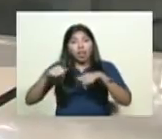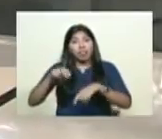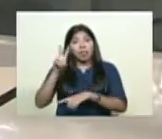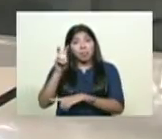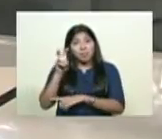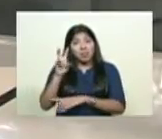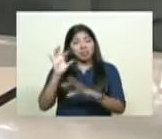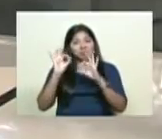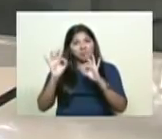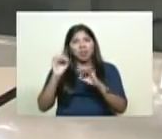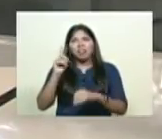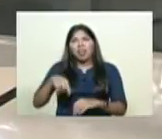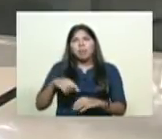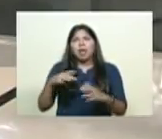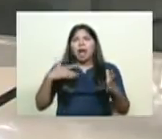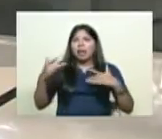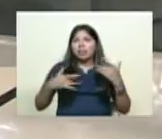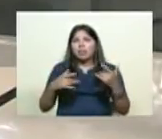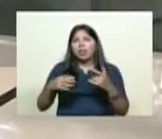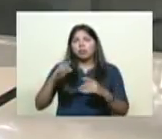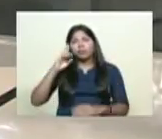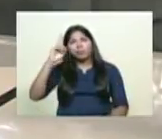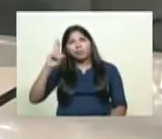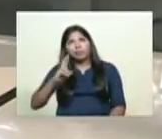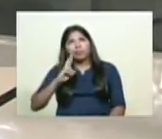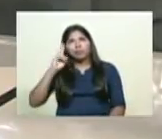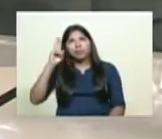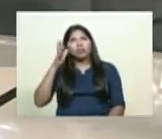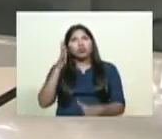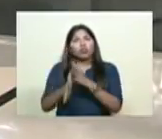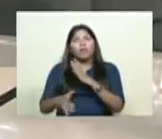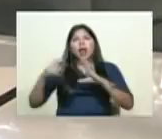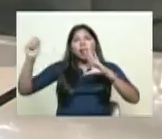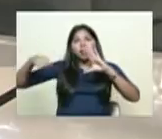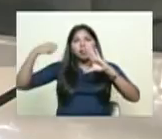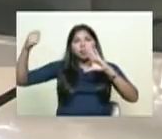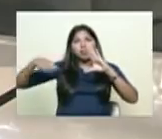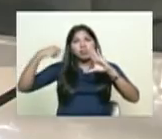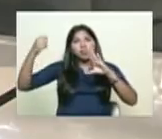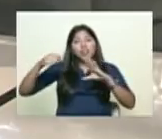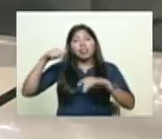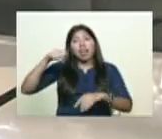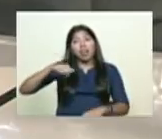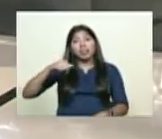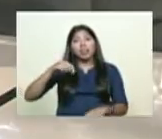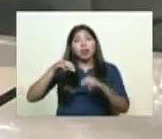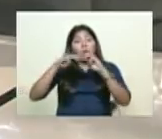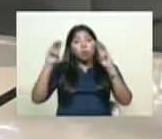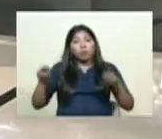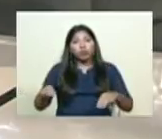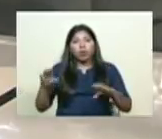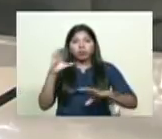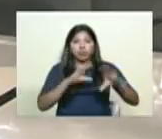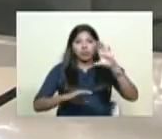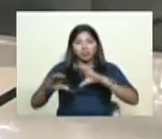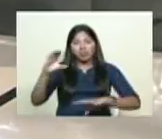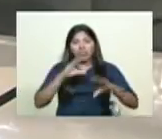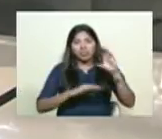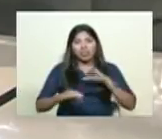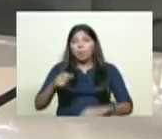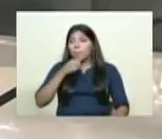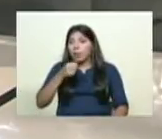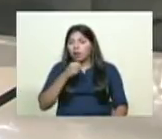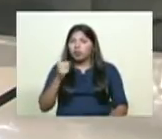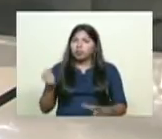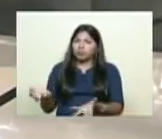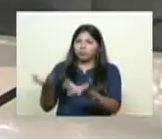de Cultura también se desarrolla una jornada de reflexión sobre el cine venezolano en el Museo de Ciencias de la ciudad de Caracas. Yarisol Quintero tiene todos